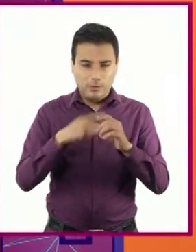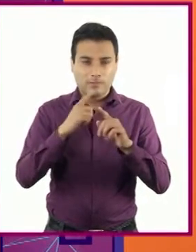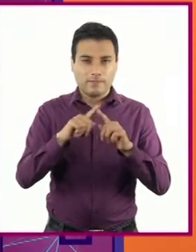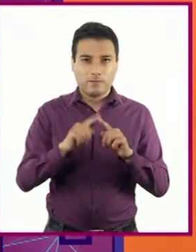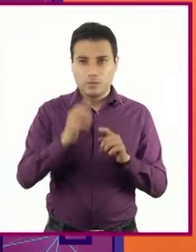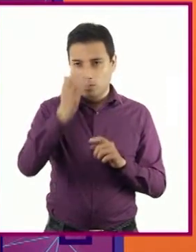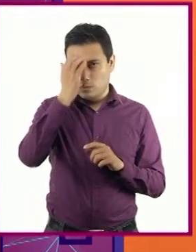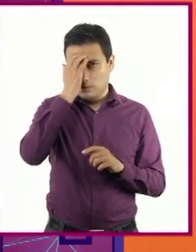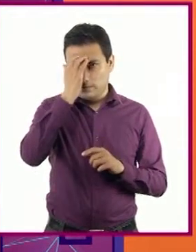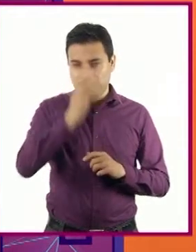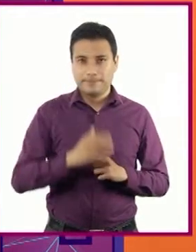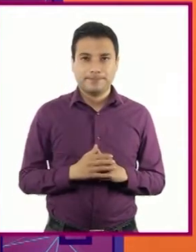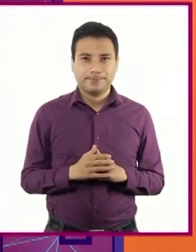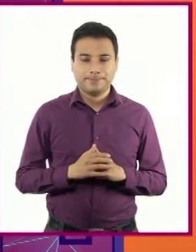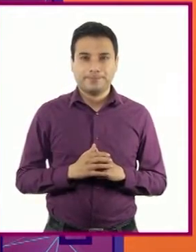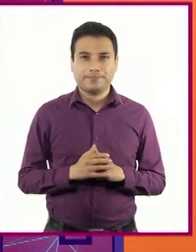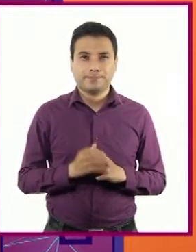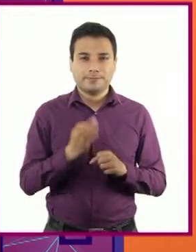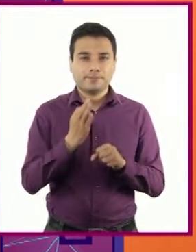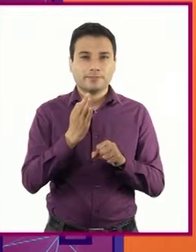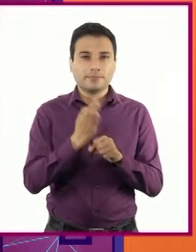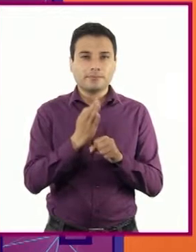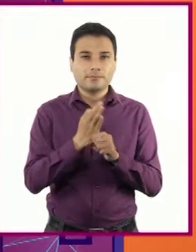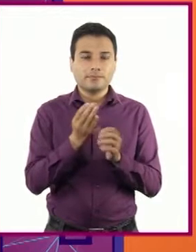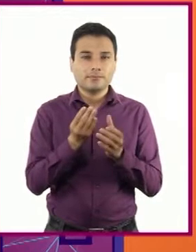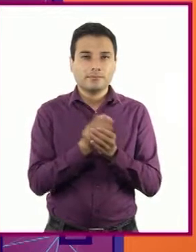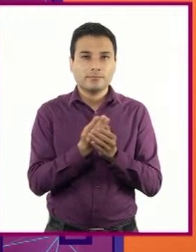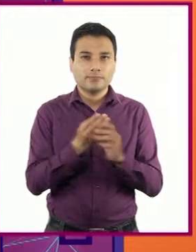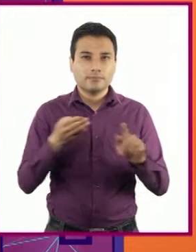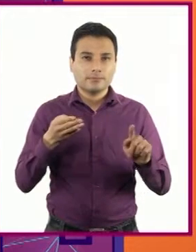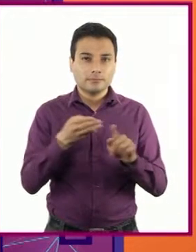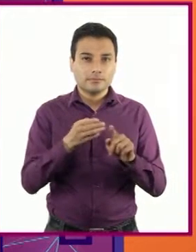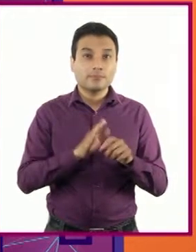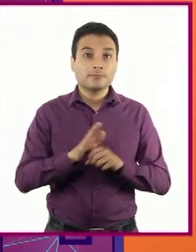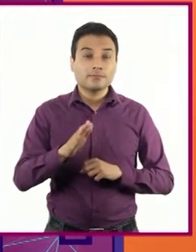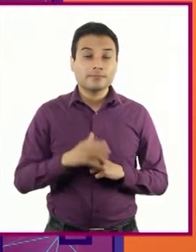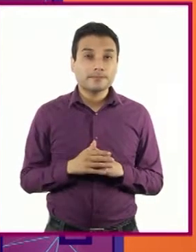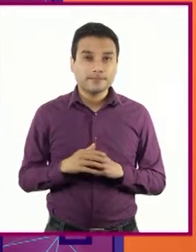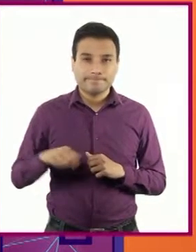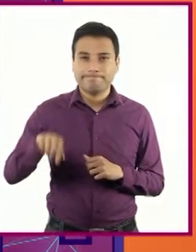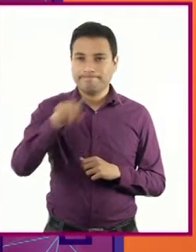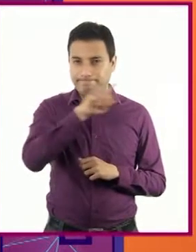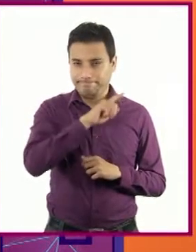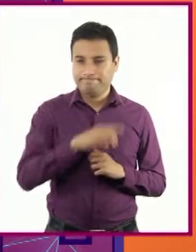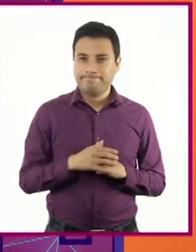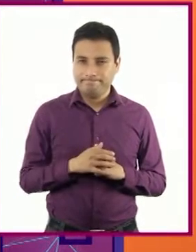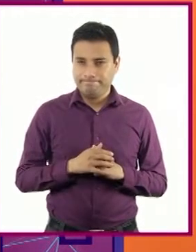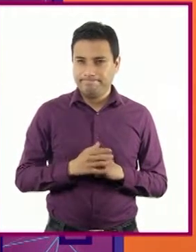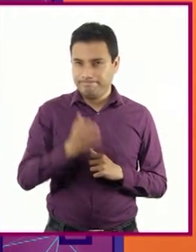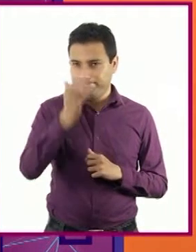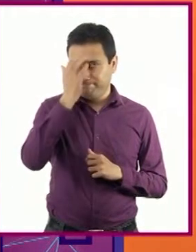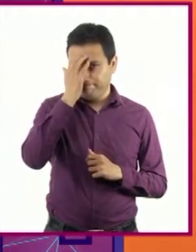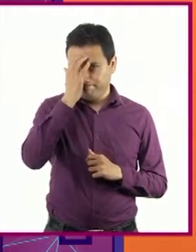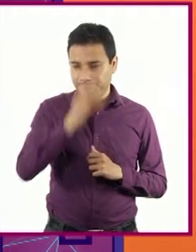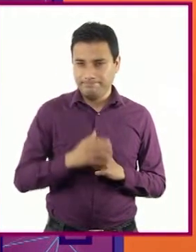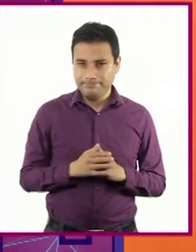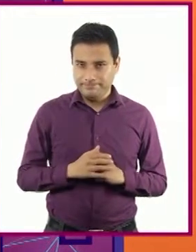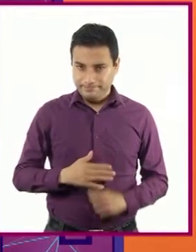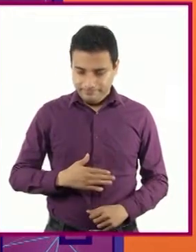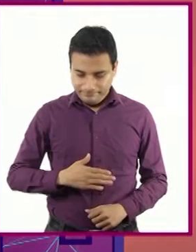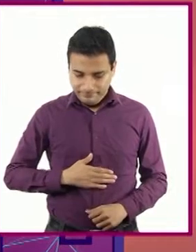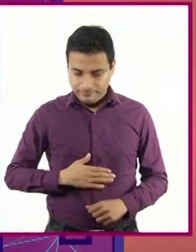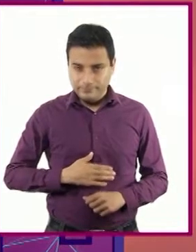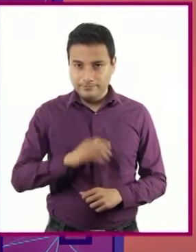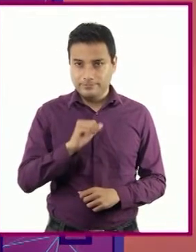sentidos. El propósito de esta sesión es que describan las propiedades de sustancias que neutralizan la acidez